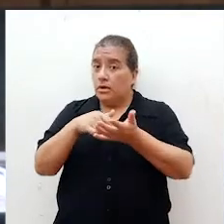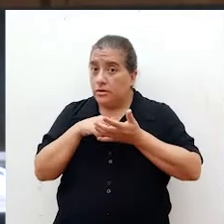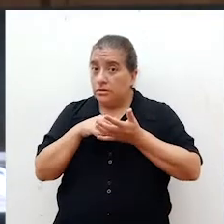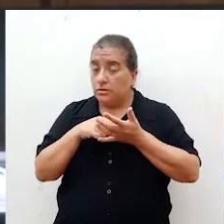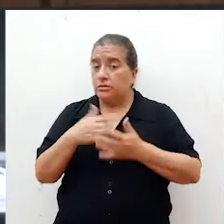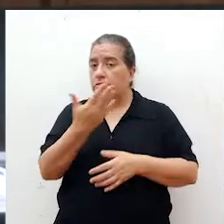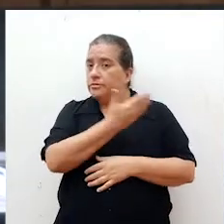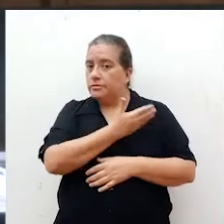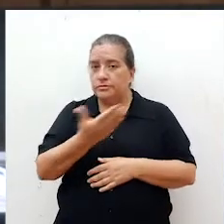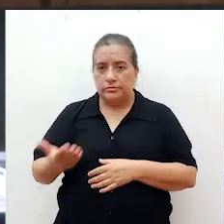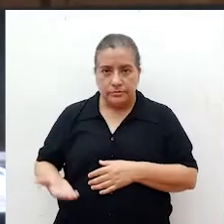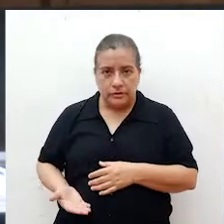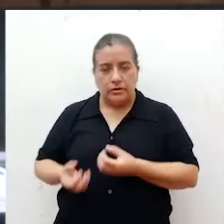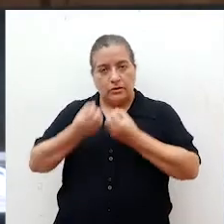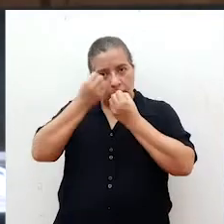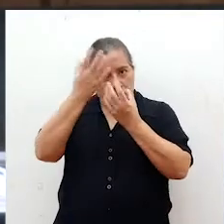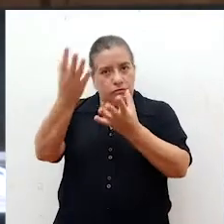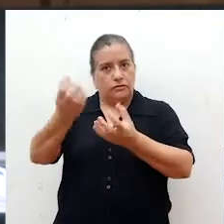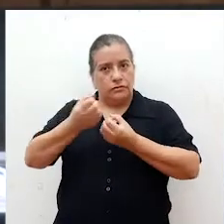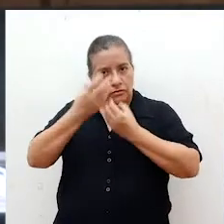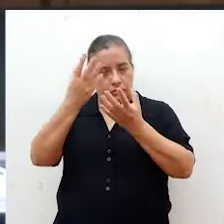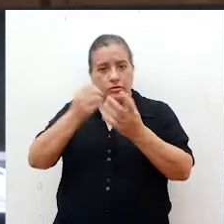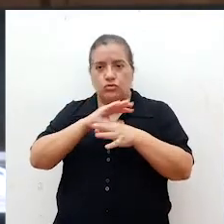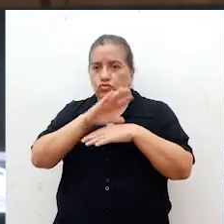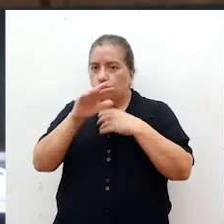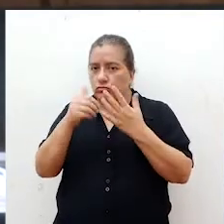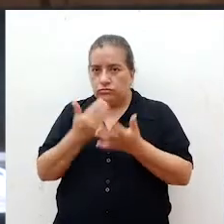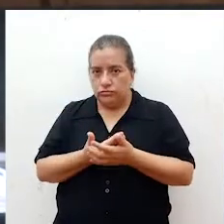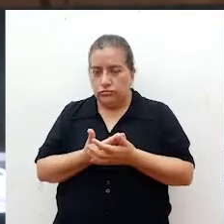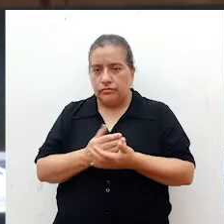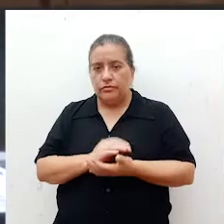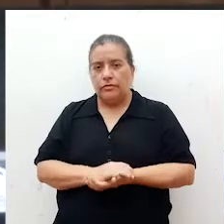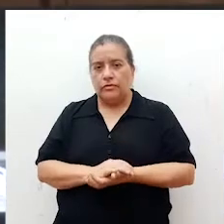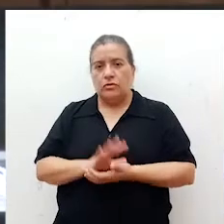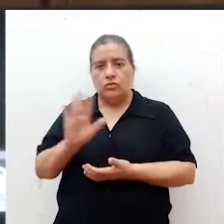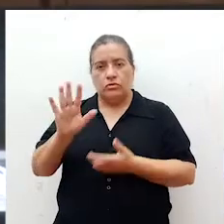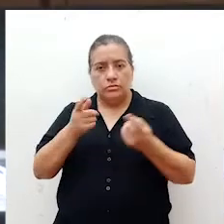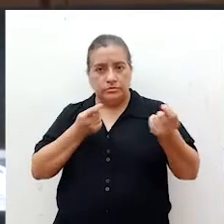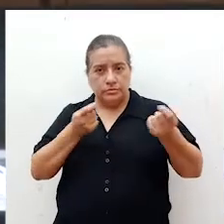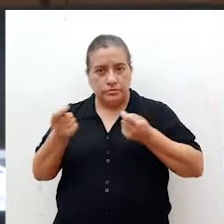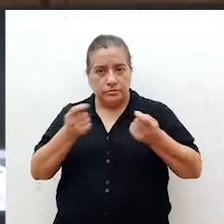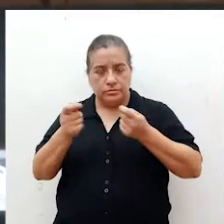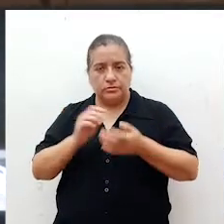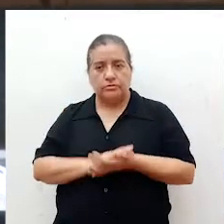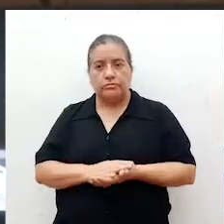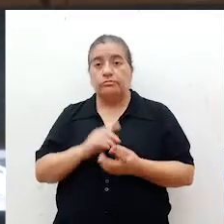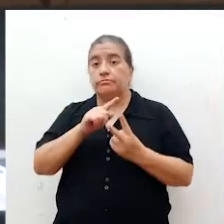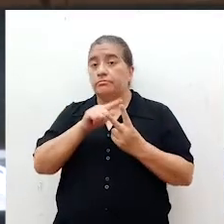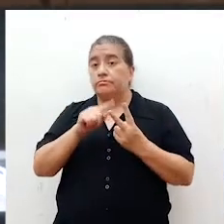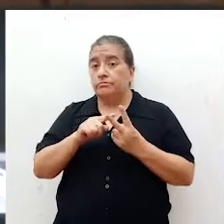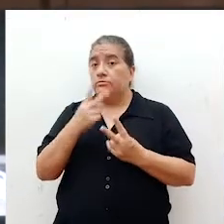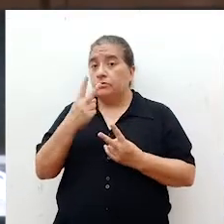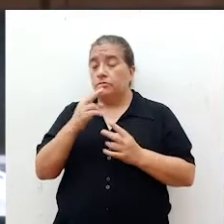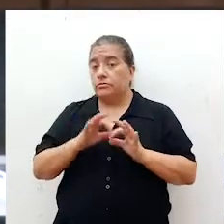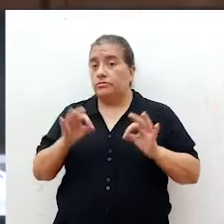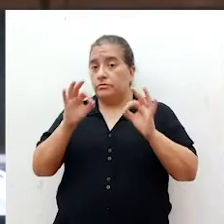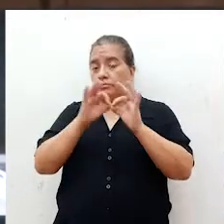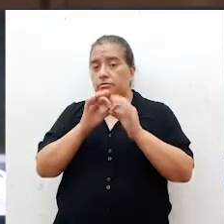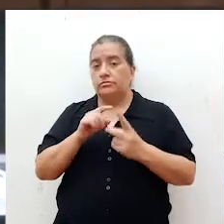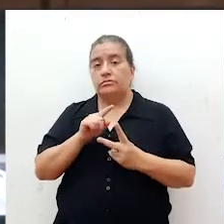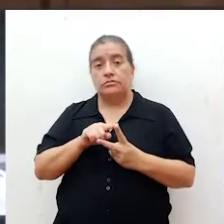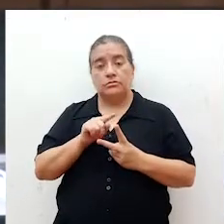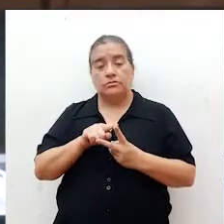La necesidad, la obligación que tiene el Ejecutivo de informar sobre su